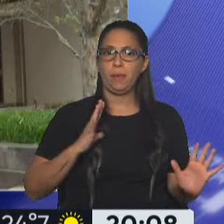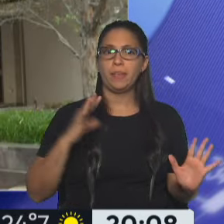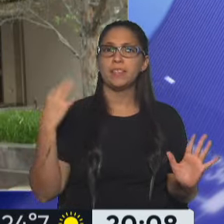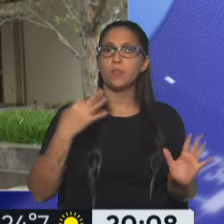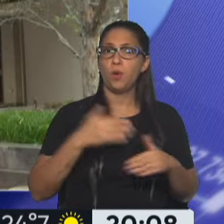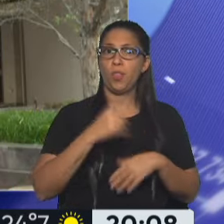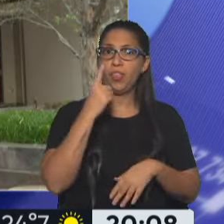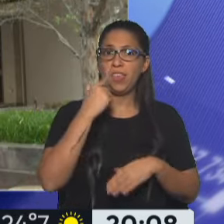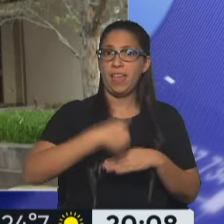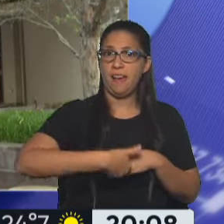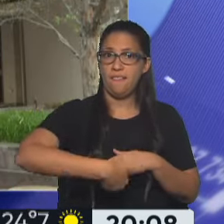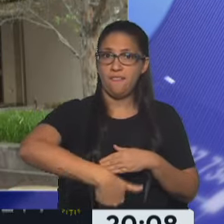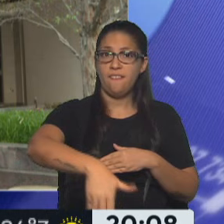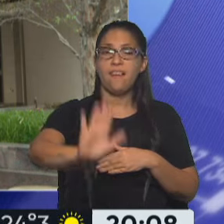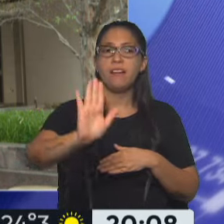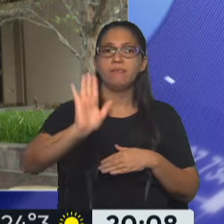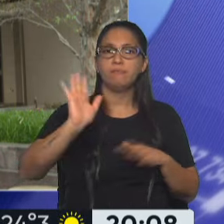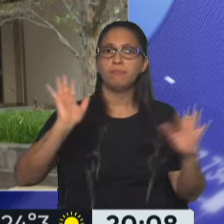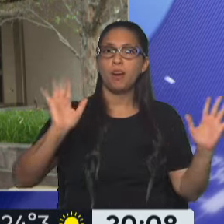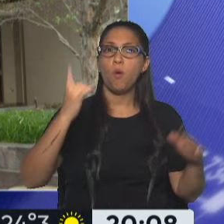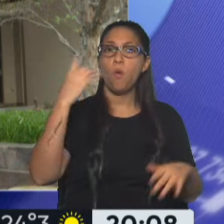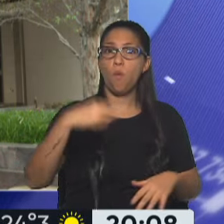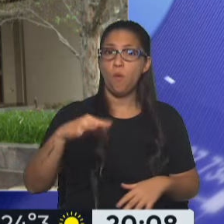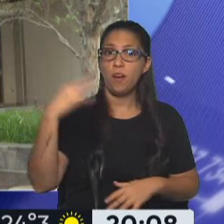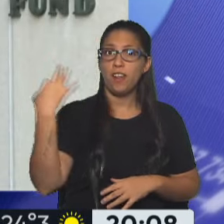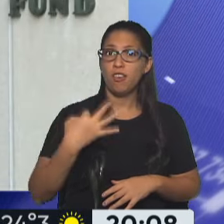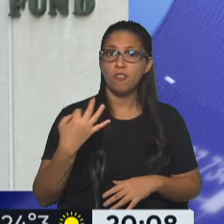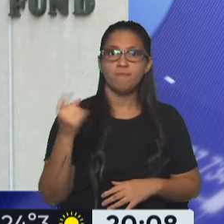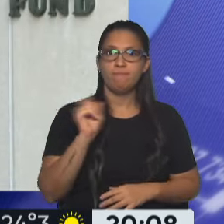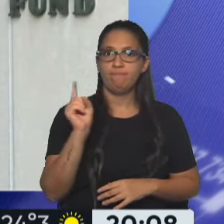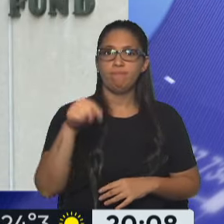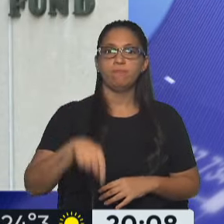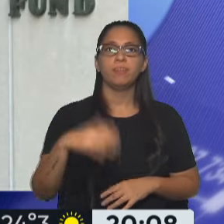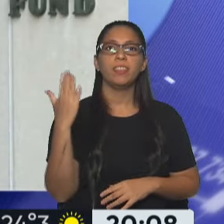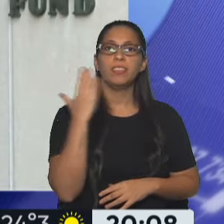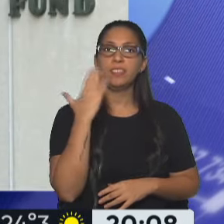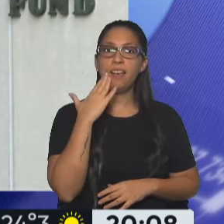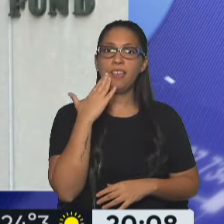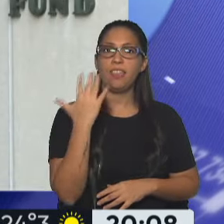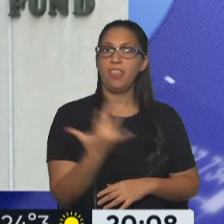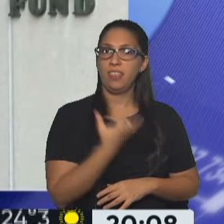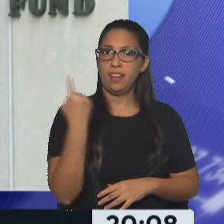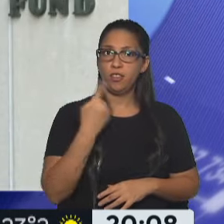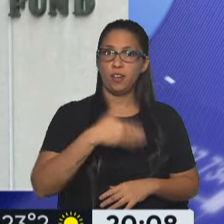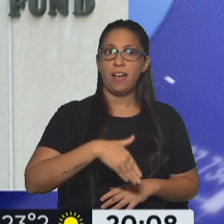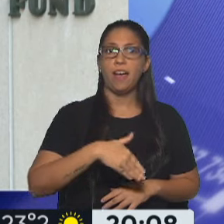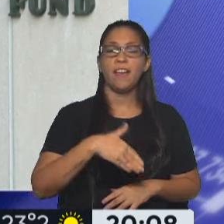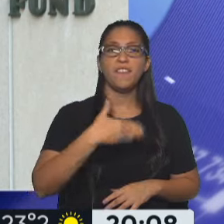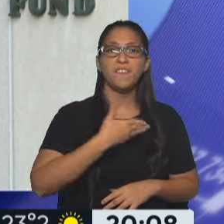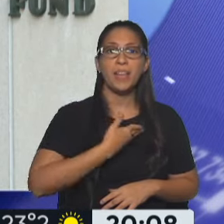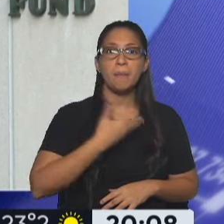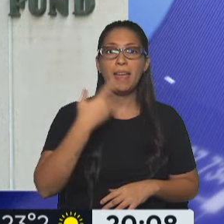los próximos días, pero no fue lo único que pasó en la tarde de hoy. La directora del organismo, Cristina